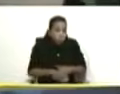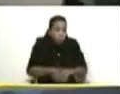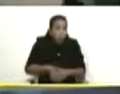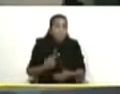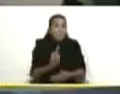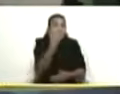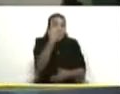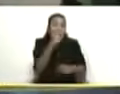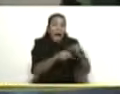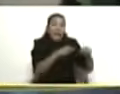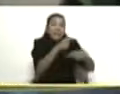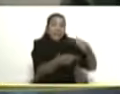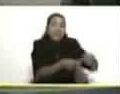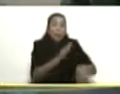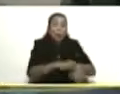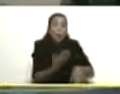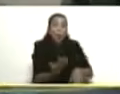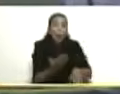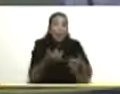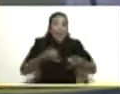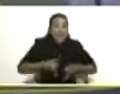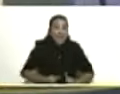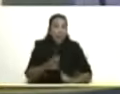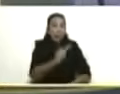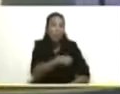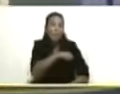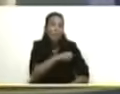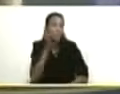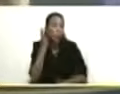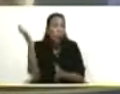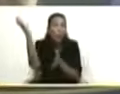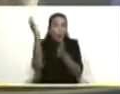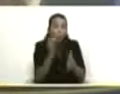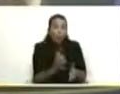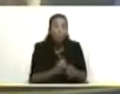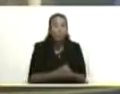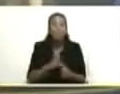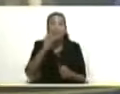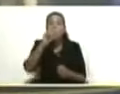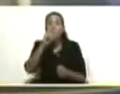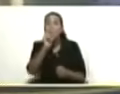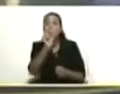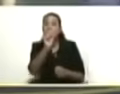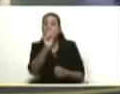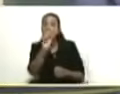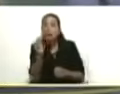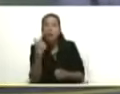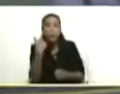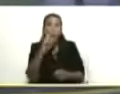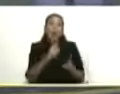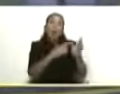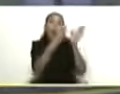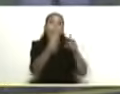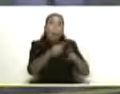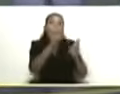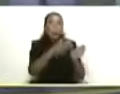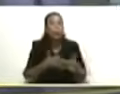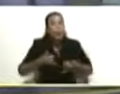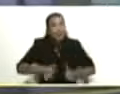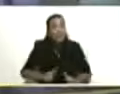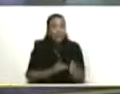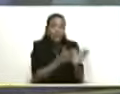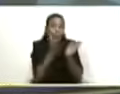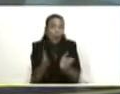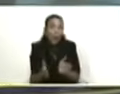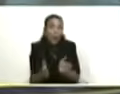la primera generación porque es hija de una española, Murcia, de Murcia. Y ya ella tiene su hijito, mira, que está al